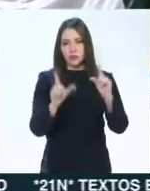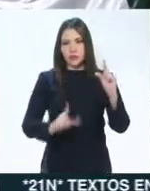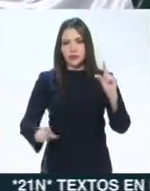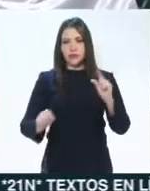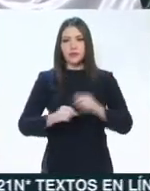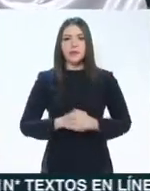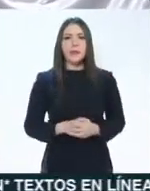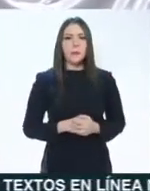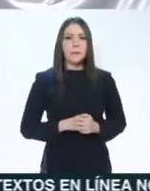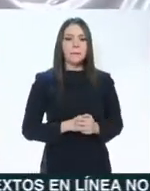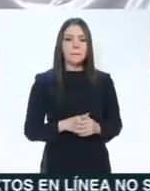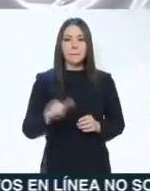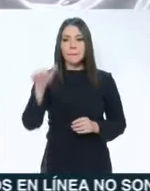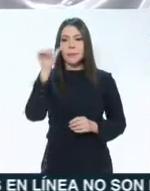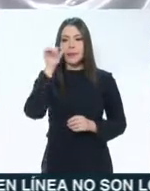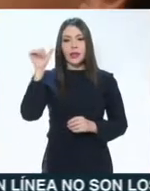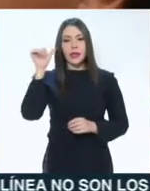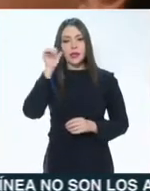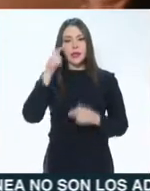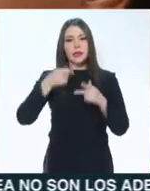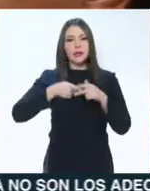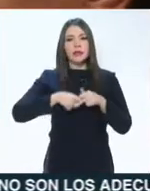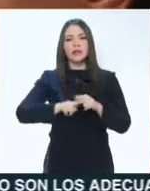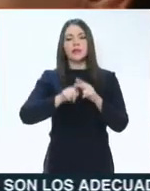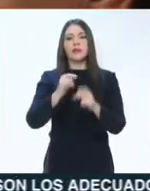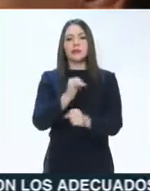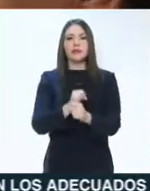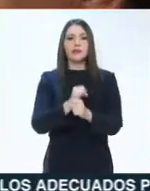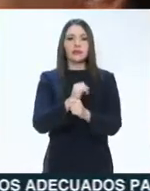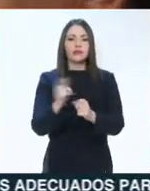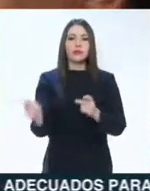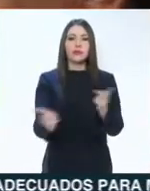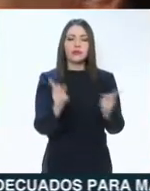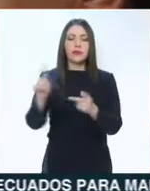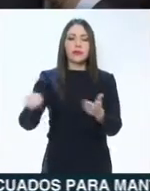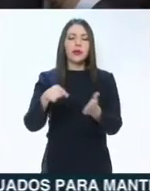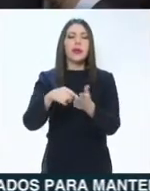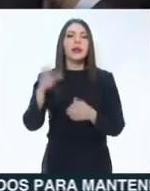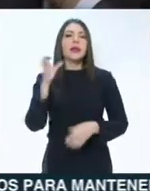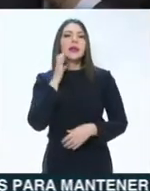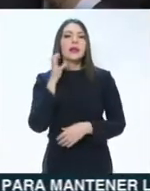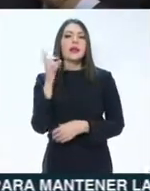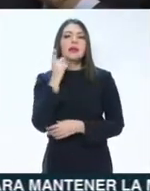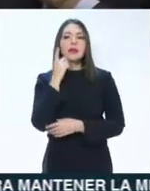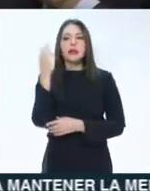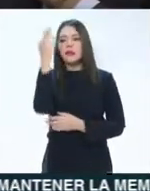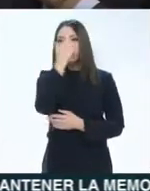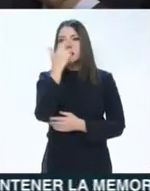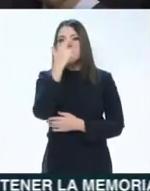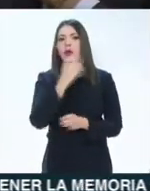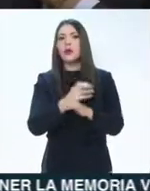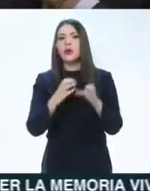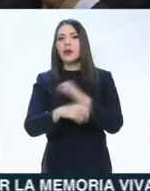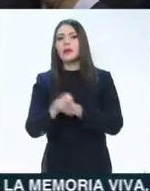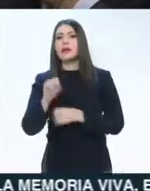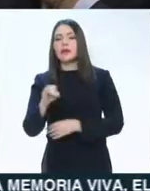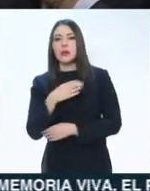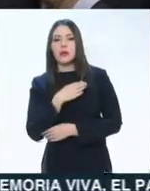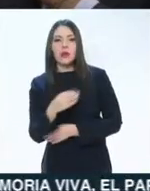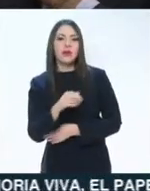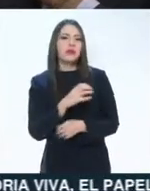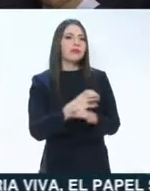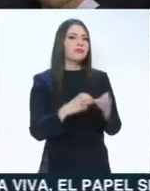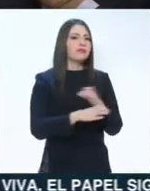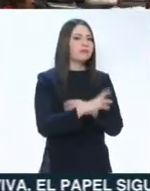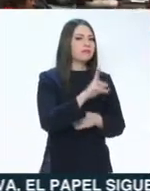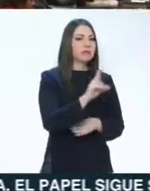El día de ayer iniciaron las audiencias públicas en la Cámara de Diputados para analizar ventajas y desventajas de la creación de la